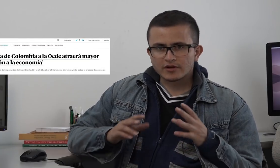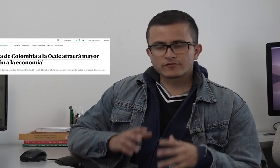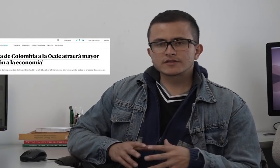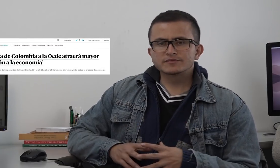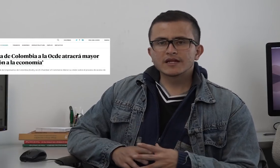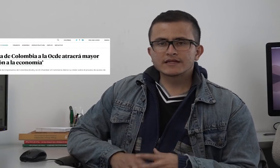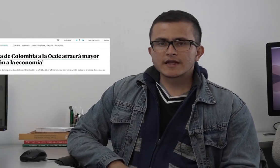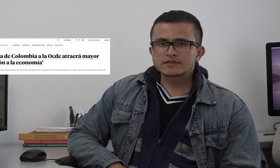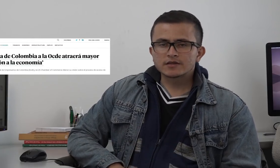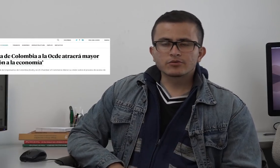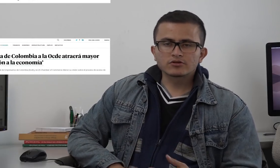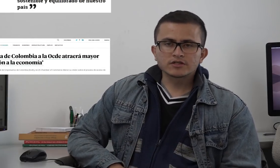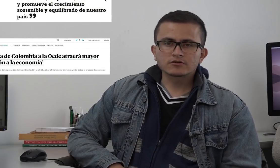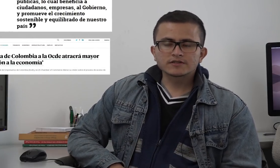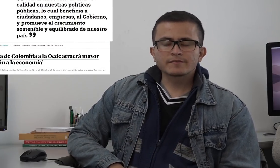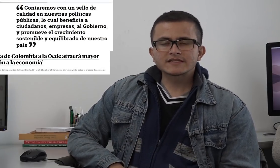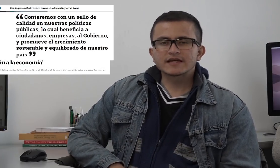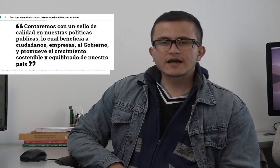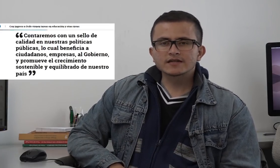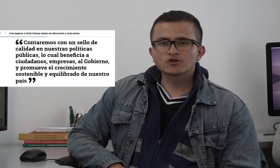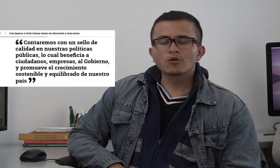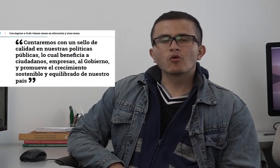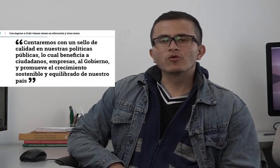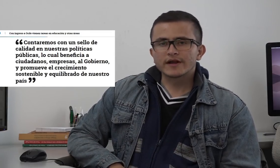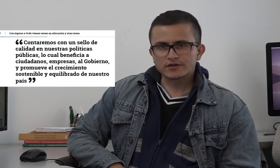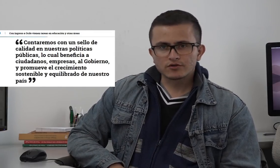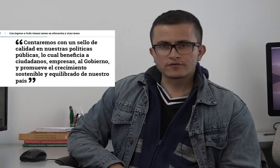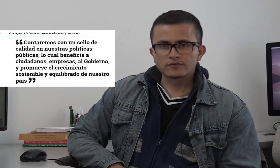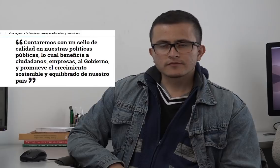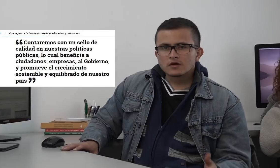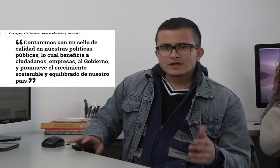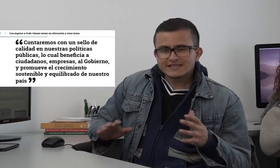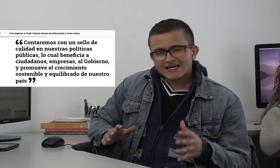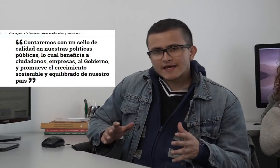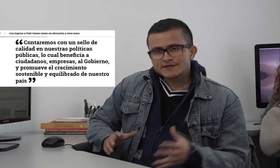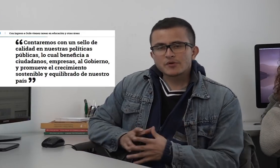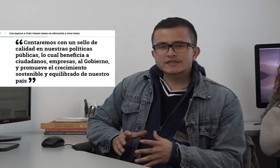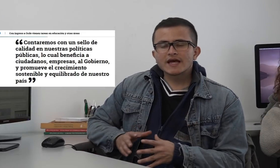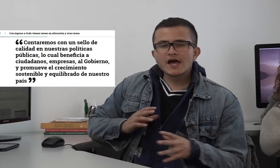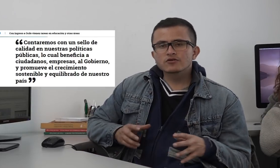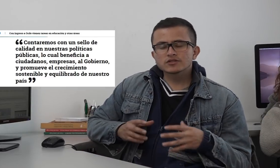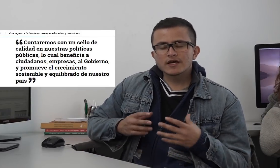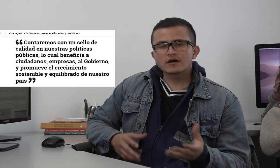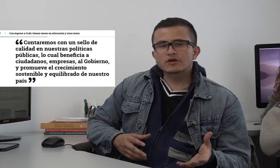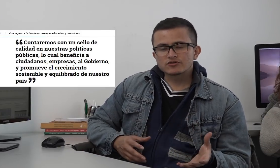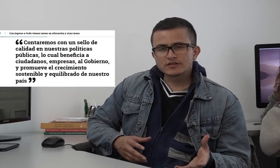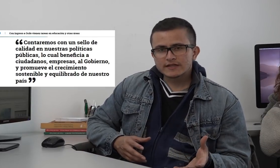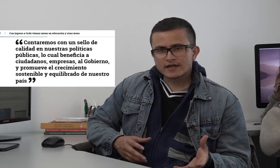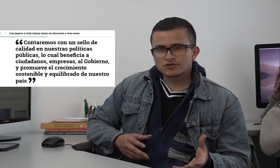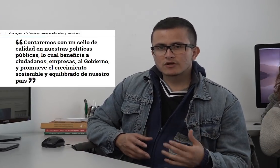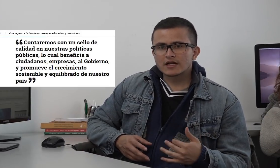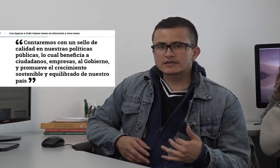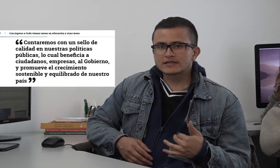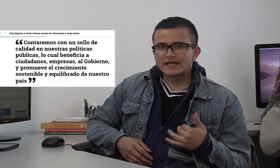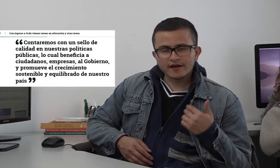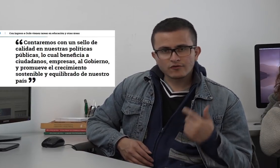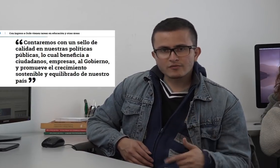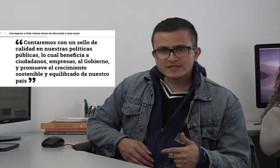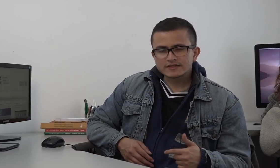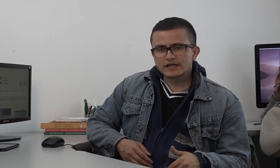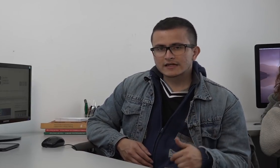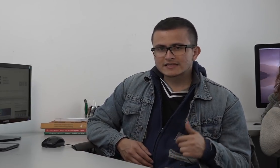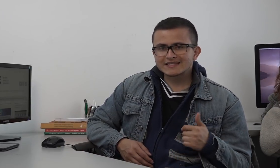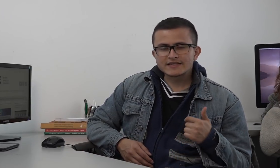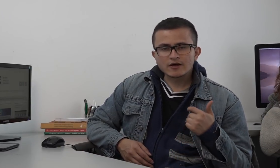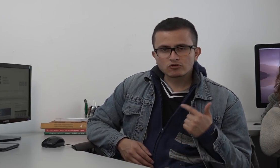presidente, por las fuerzas militares y por los sectores empresariales como un gran triunfo, ya que después de años de acuerdos internacionales, de